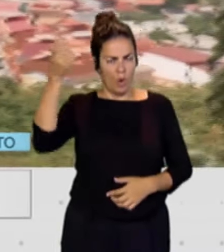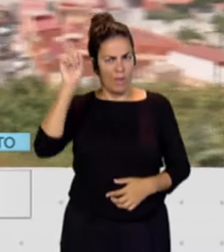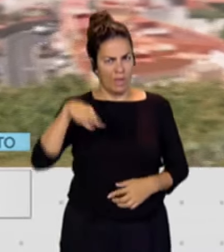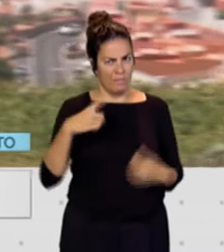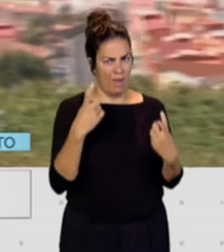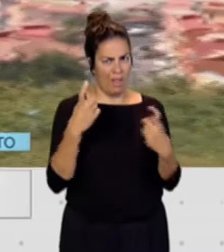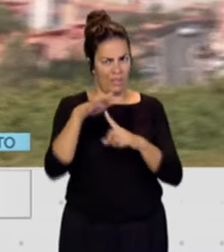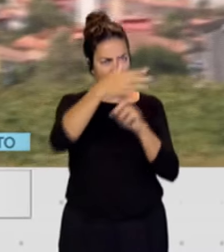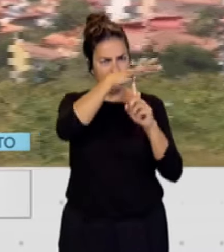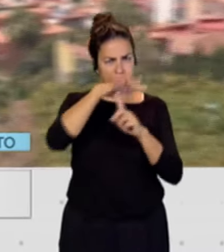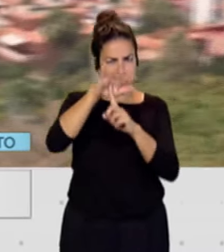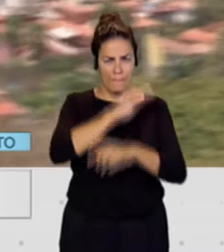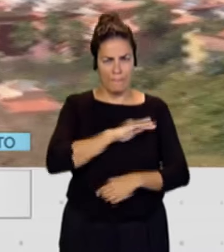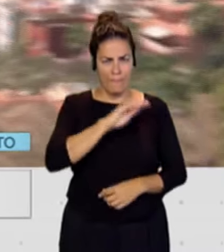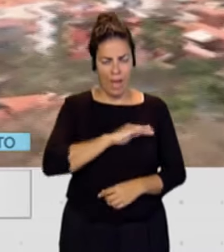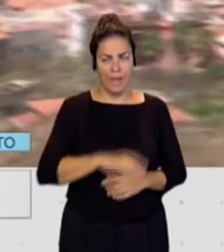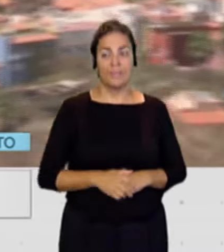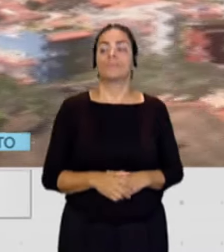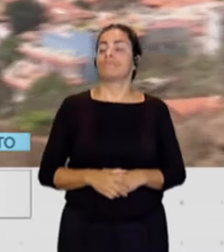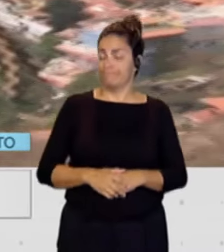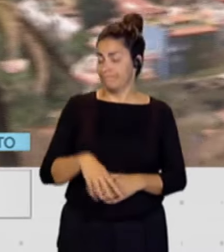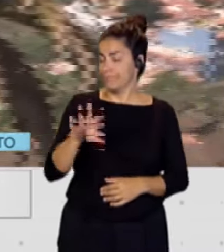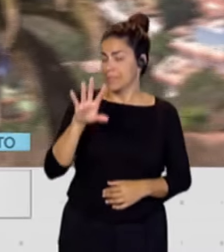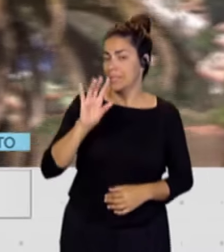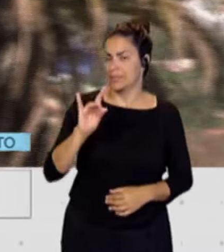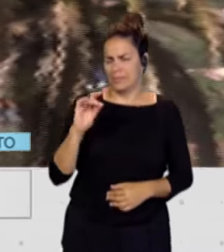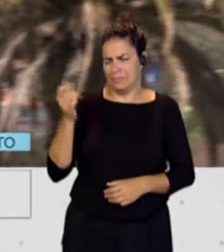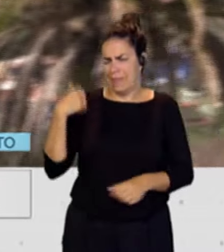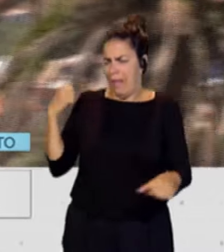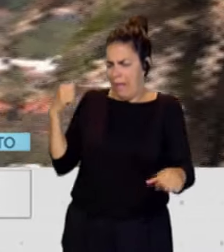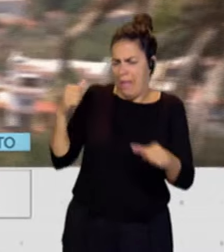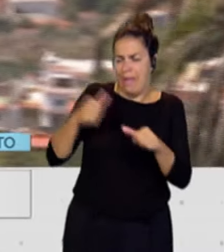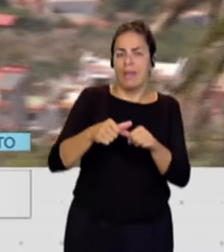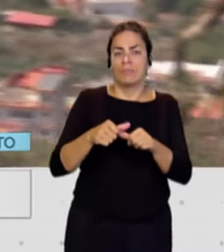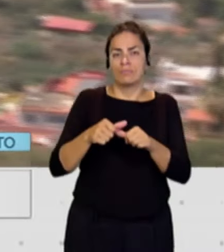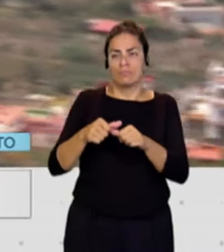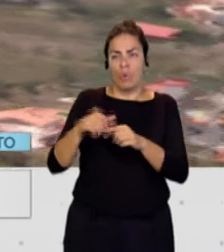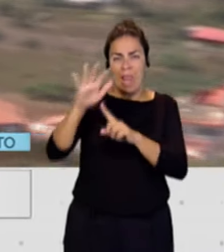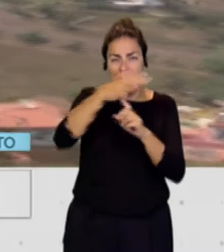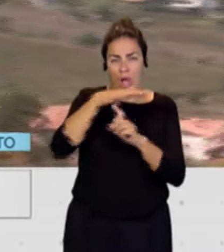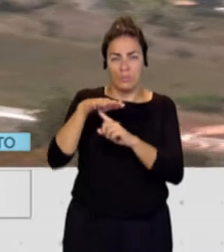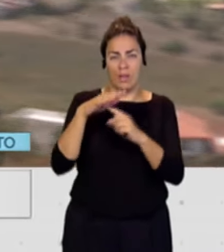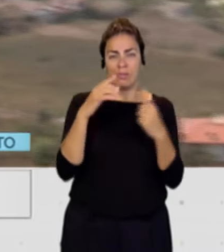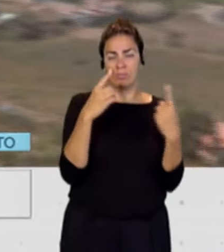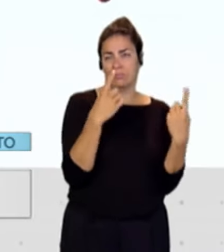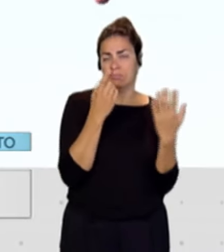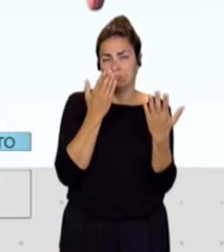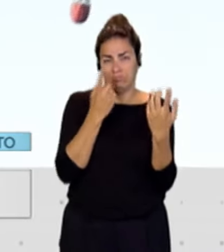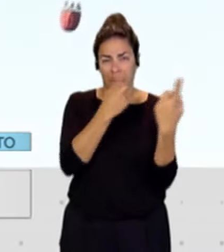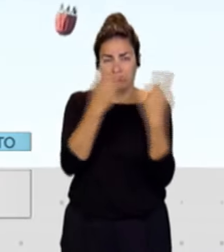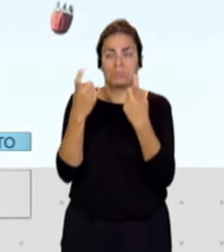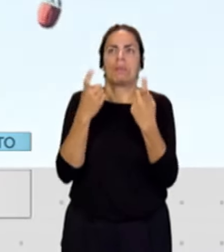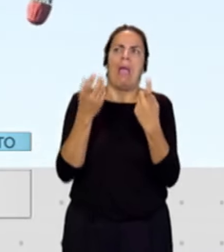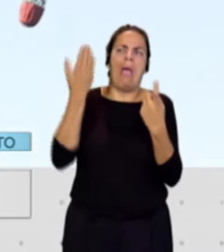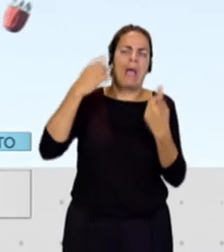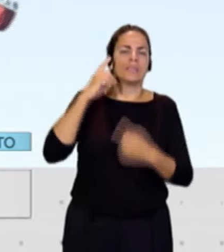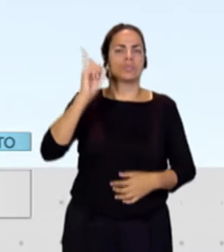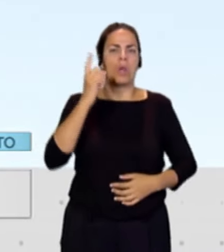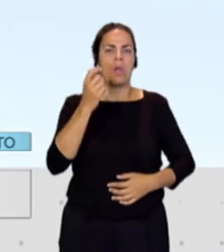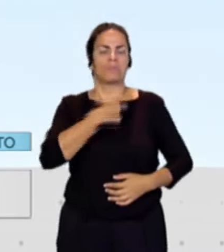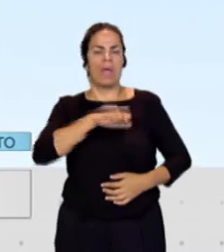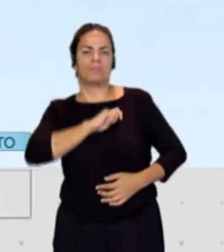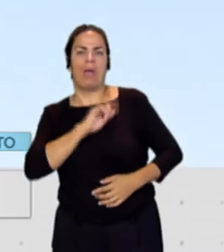Ahora históricamente la demanda de helicópteros para extinción de incendios Prácticamente solo existía en España y un poquito en la cuanca